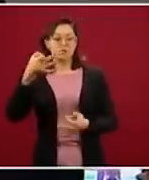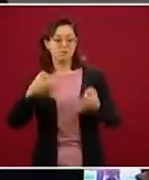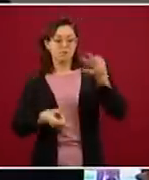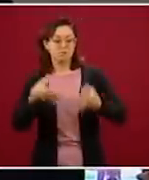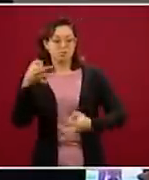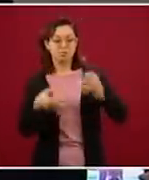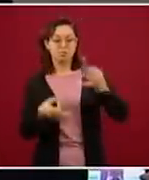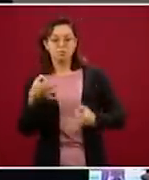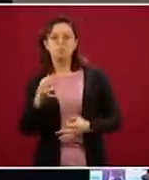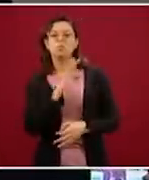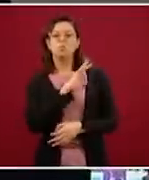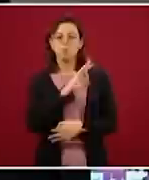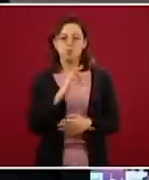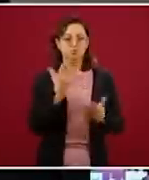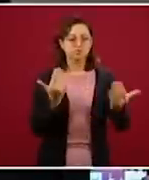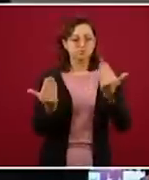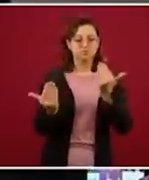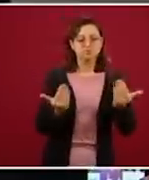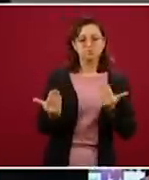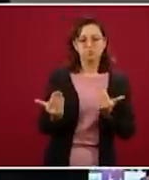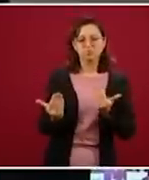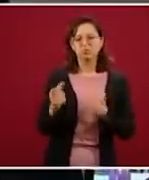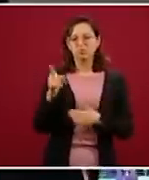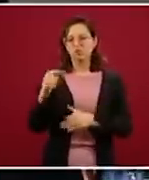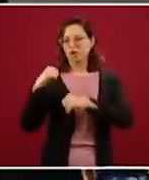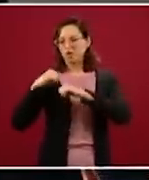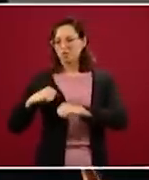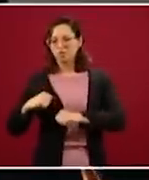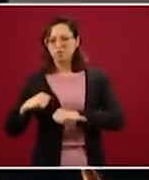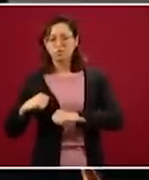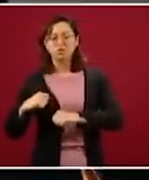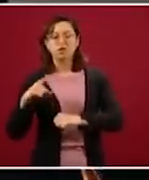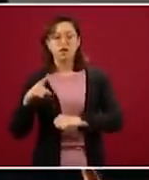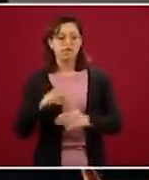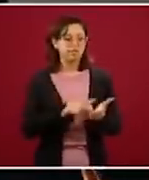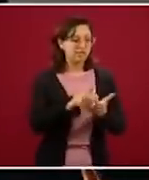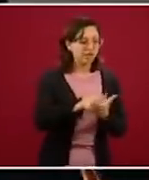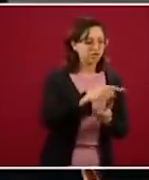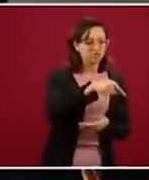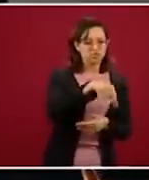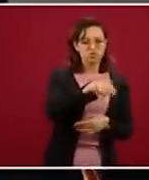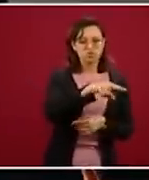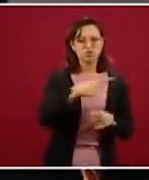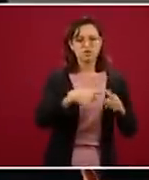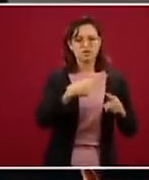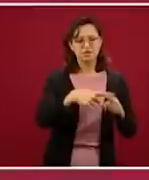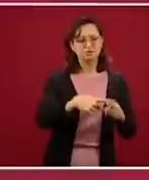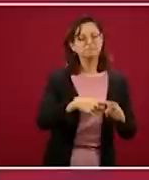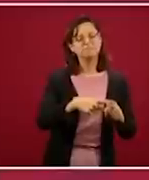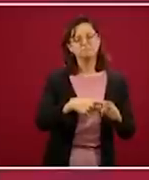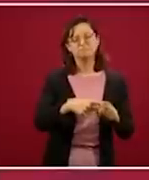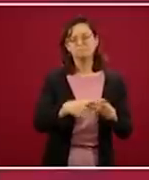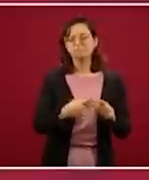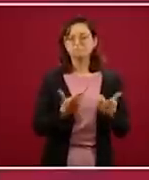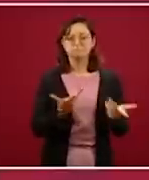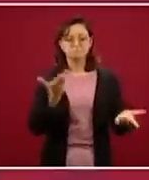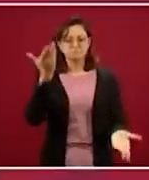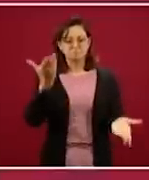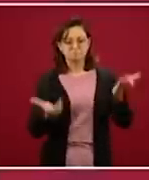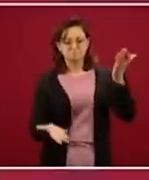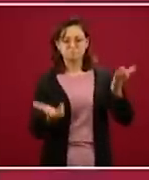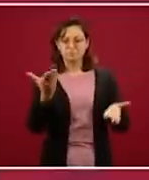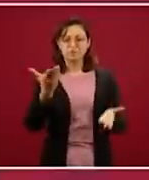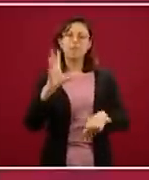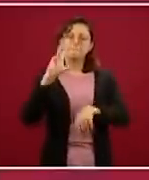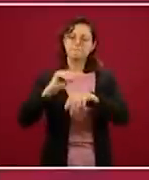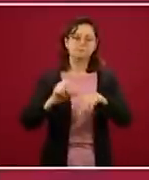mexicanos ponderar entre la actuación de la autoridad o el derecho de los particulares, y se han concedido suspensiones